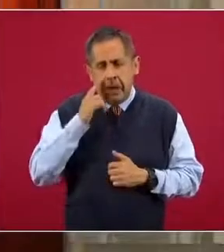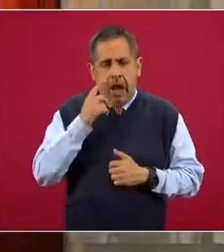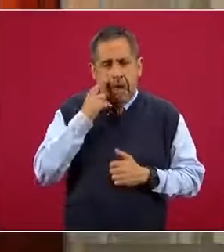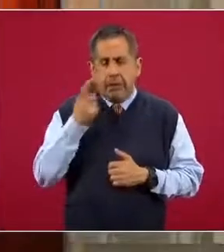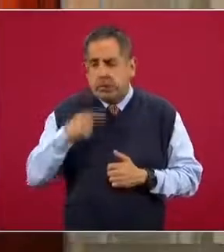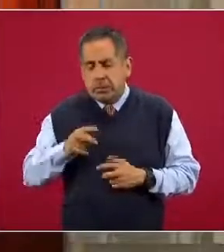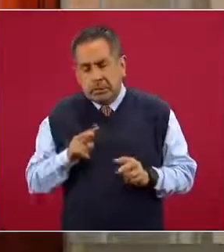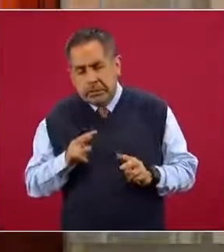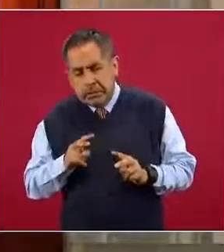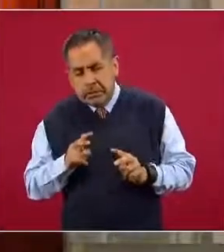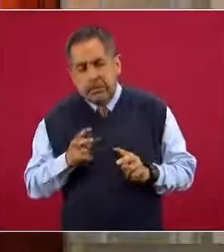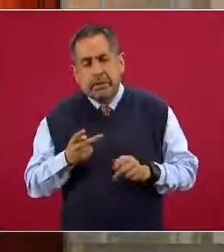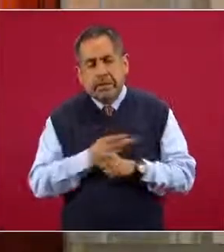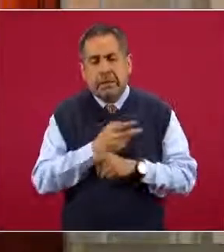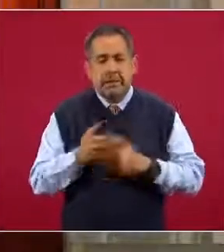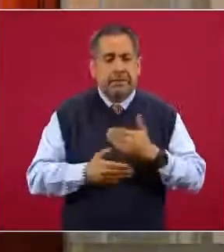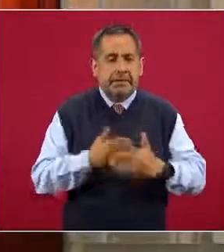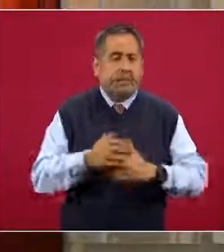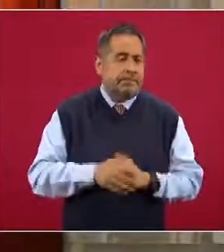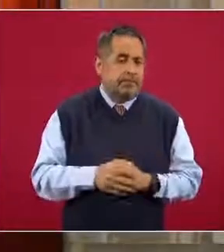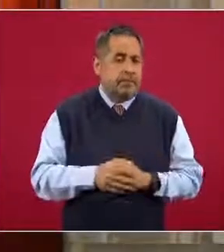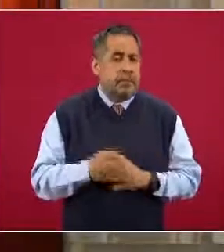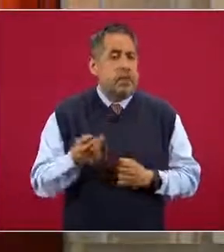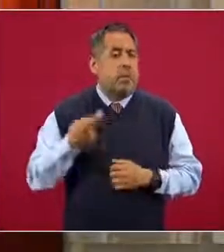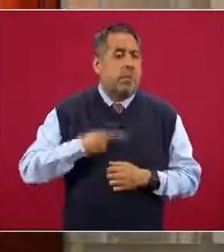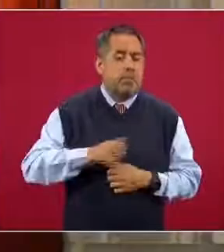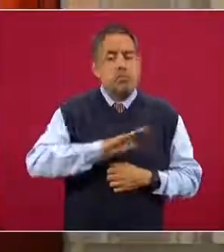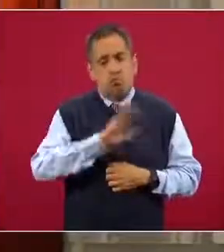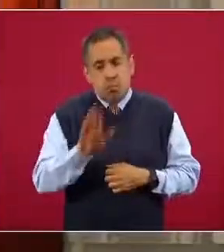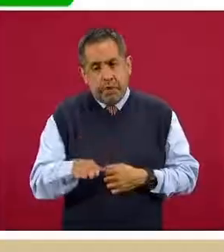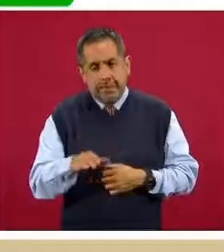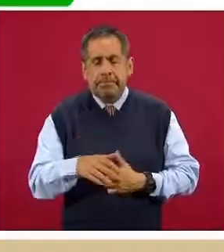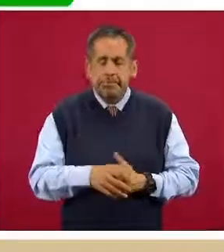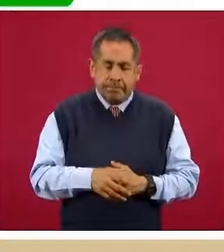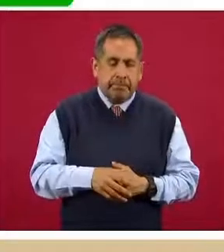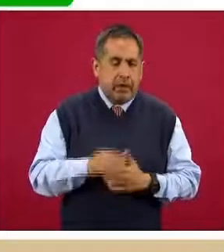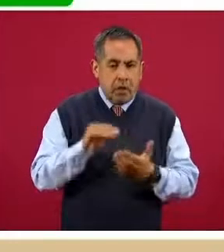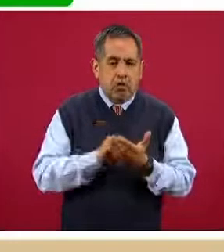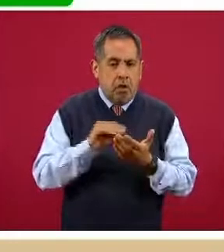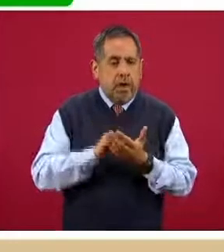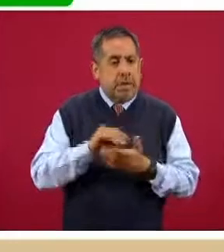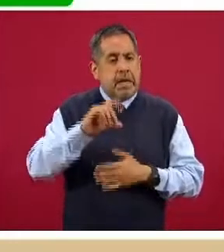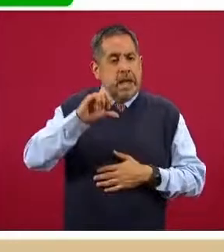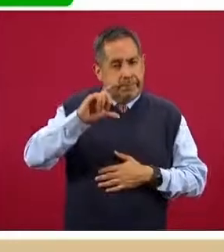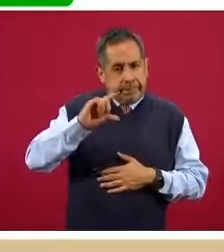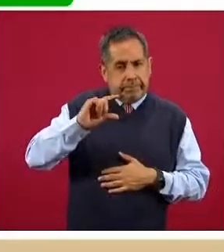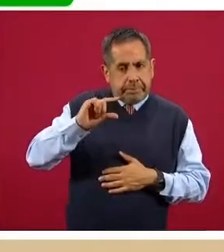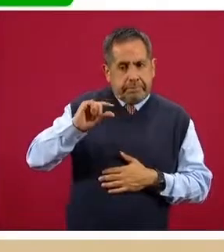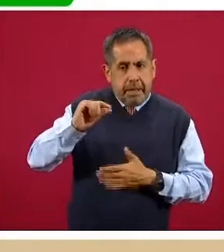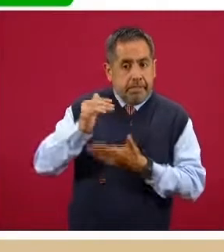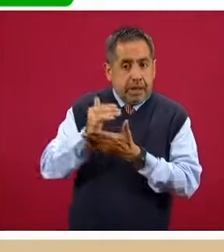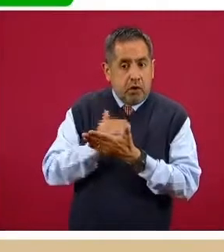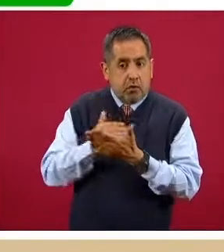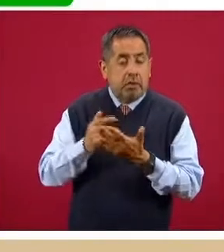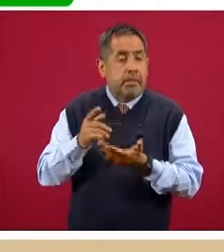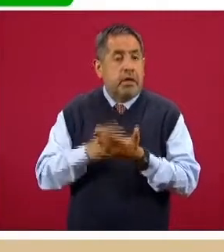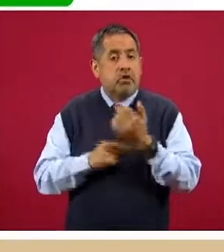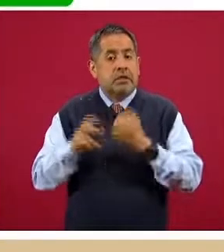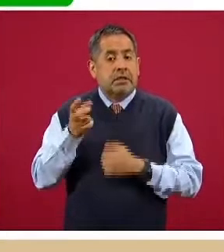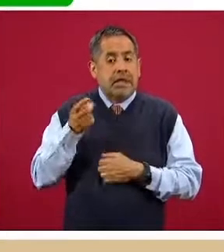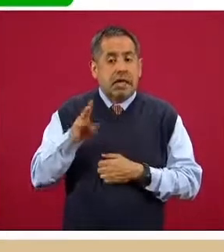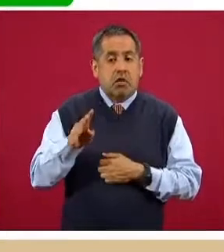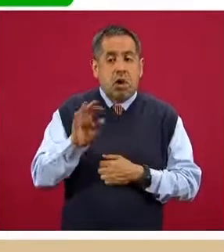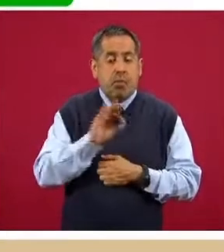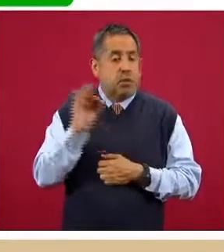atentos a esta evolución. Las defunciones continúan con su tendencia descendente, son de menos